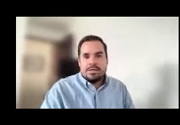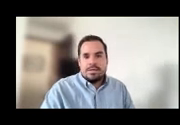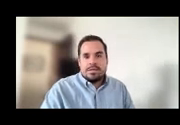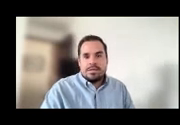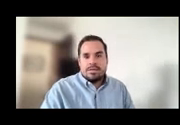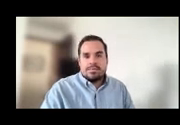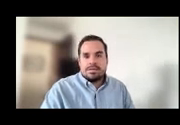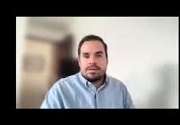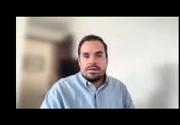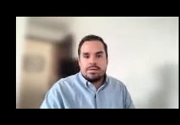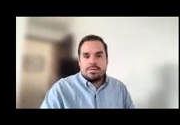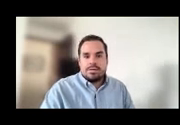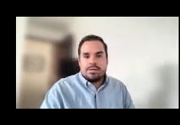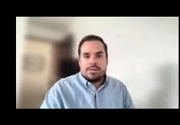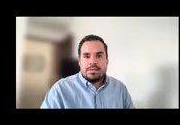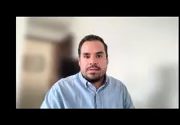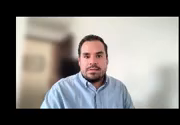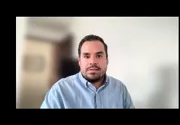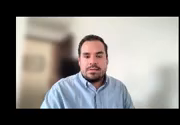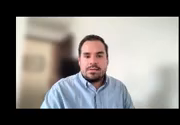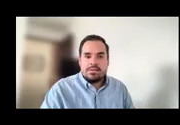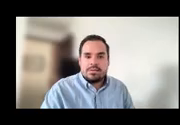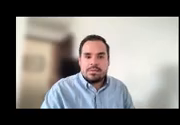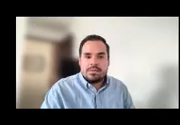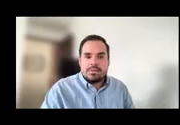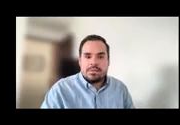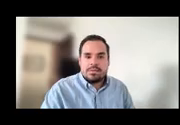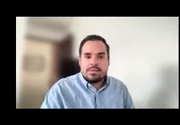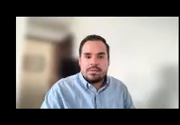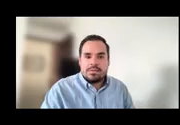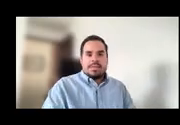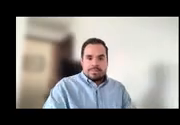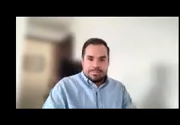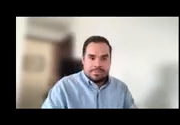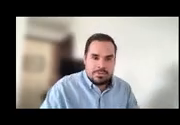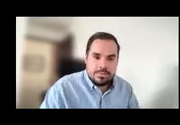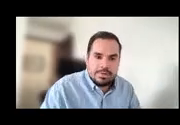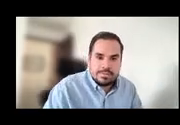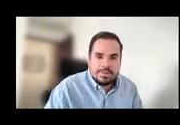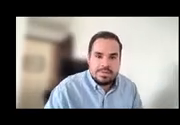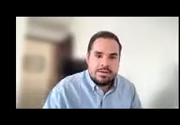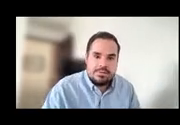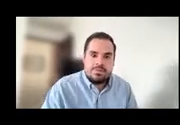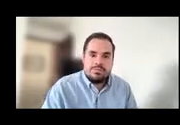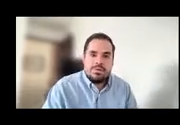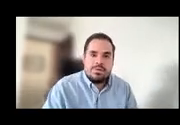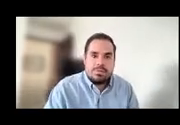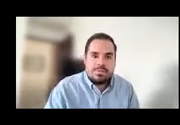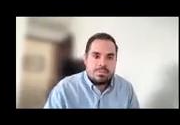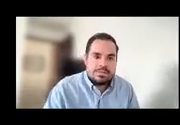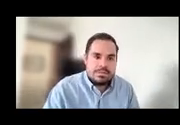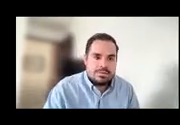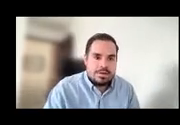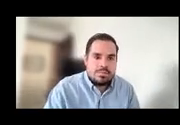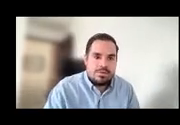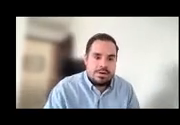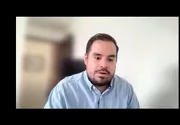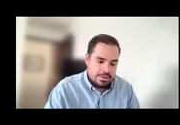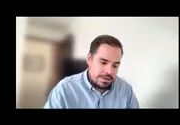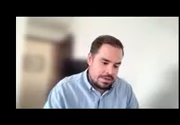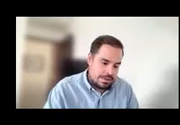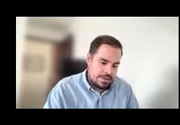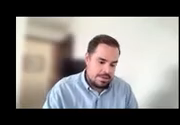tan... Vamos a dejar aquí entre la gente. Aquí, perdón. Sí, pues como les comentaba, ¿verdad? Es un webinar un poco más que nos